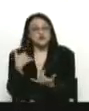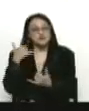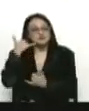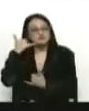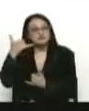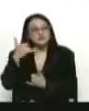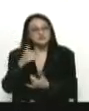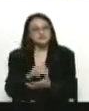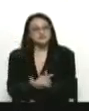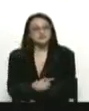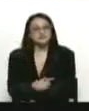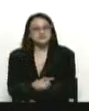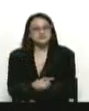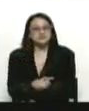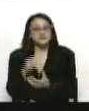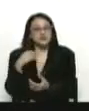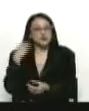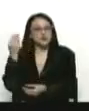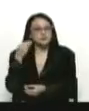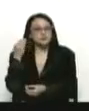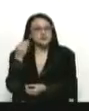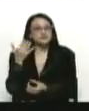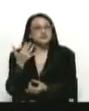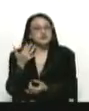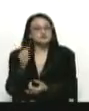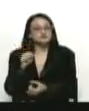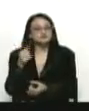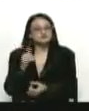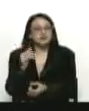teléfono, lo que pienso es que existe Dios,